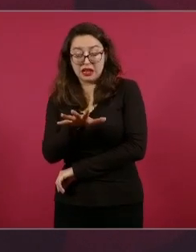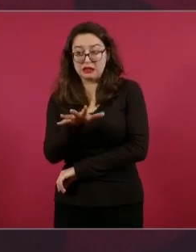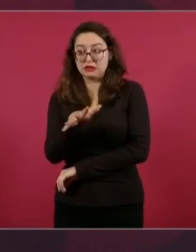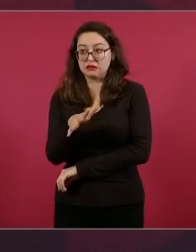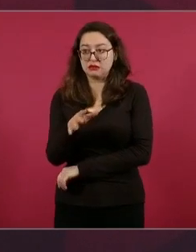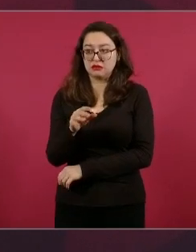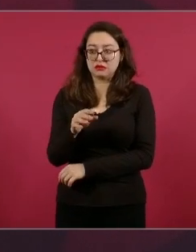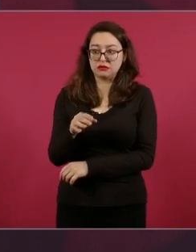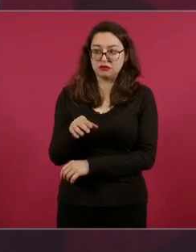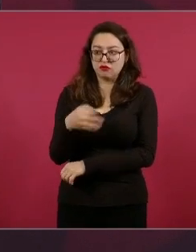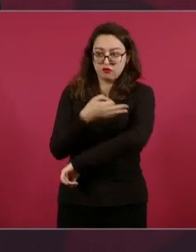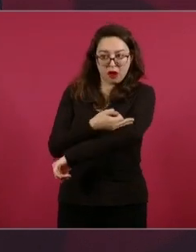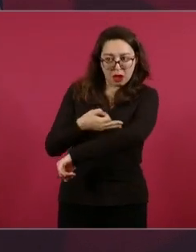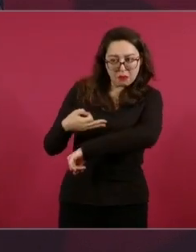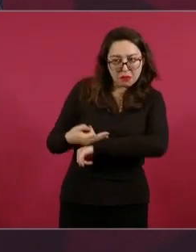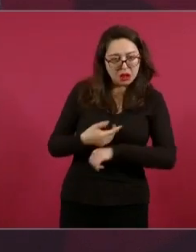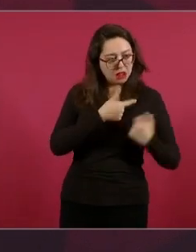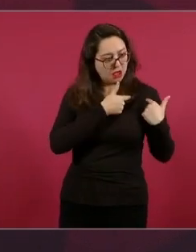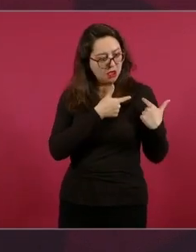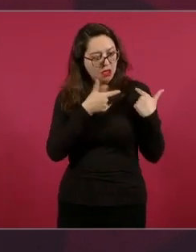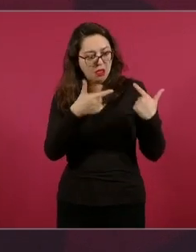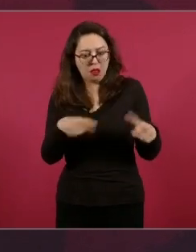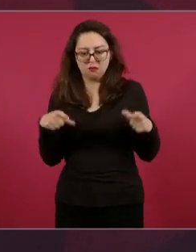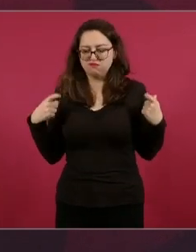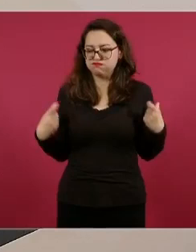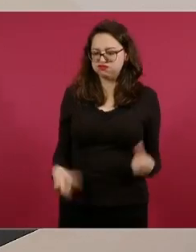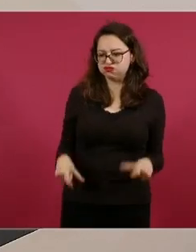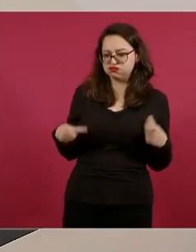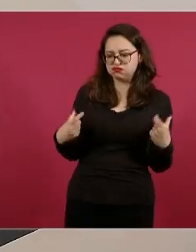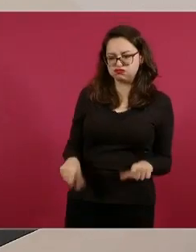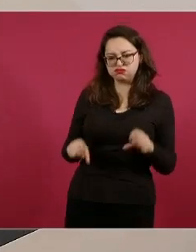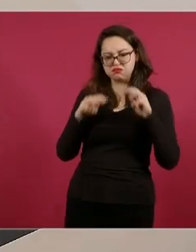como sucede con otros ejércitos,